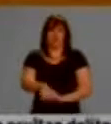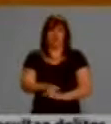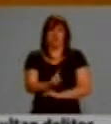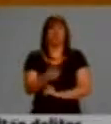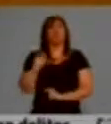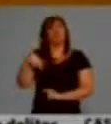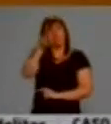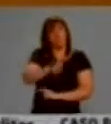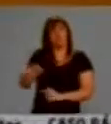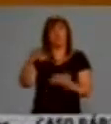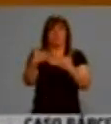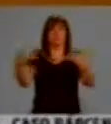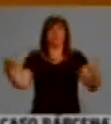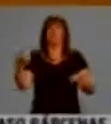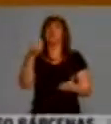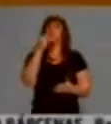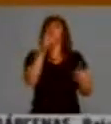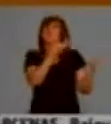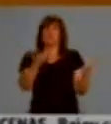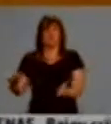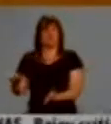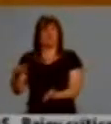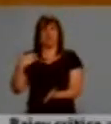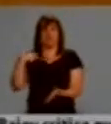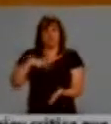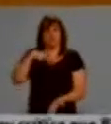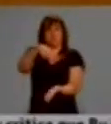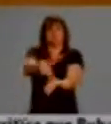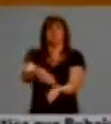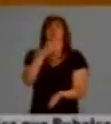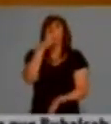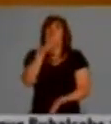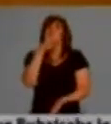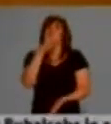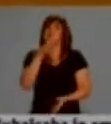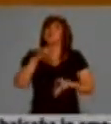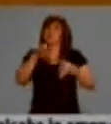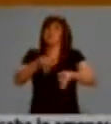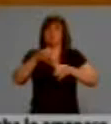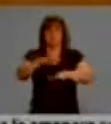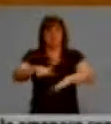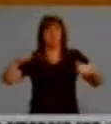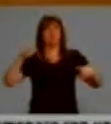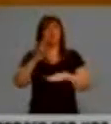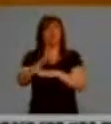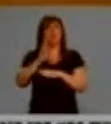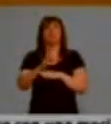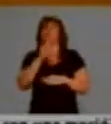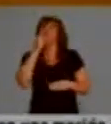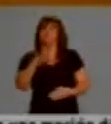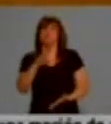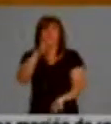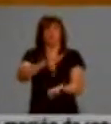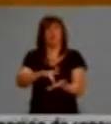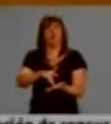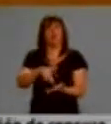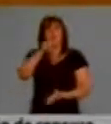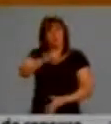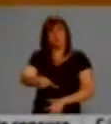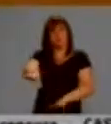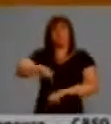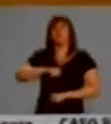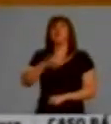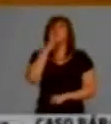frase. Bienvenida sea la comparecencia. Siempre en Parlamento es bienvenida una comparecencia parlamentaria. Pero,